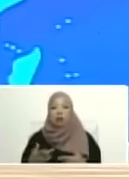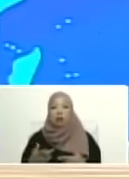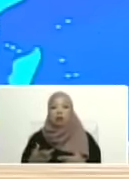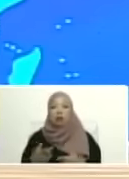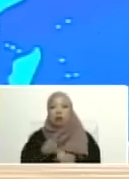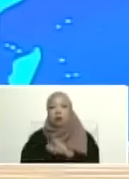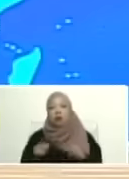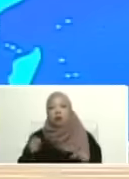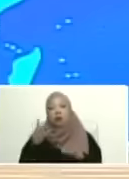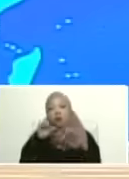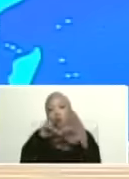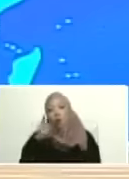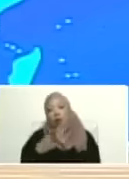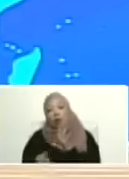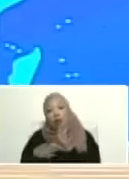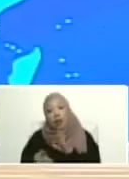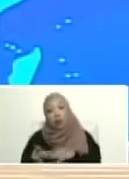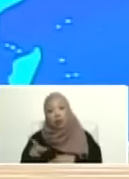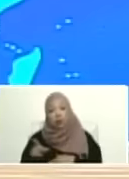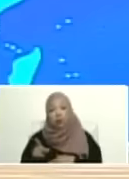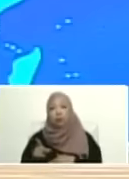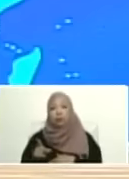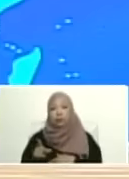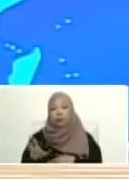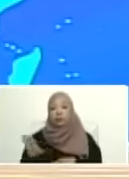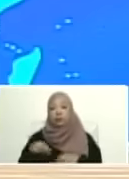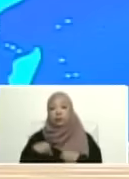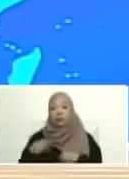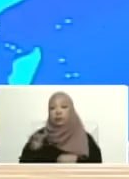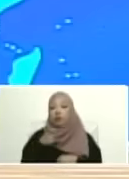pero reivindicando sus derechos.